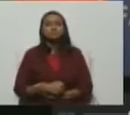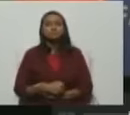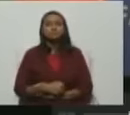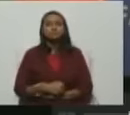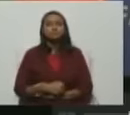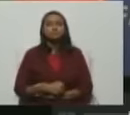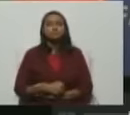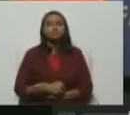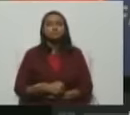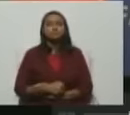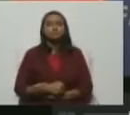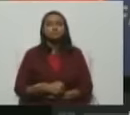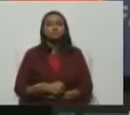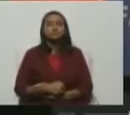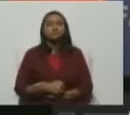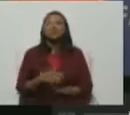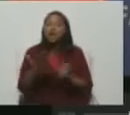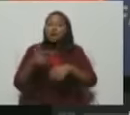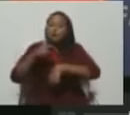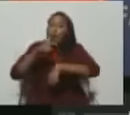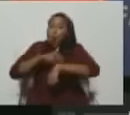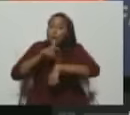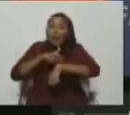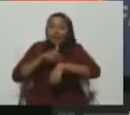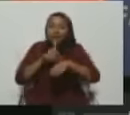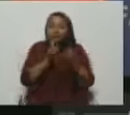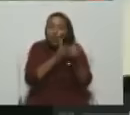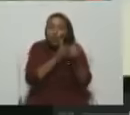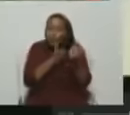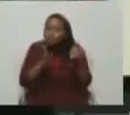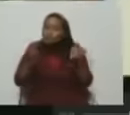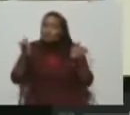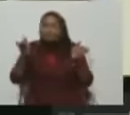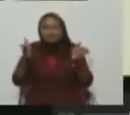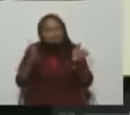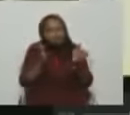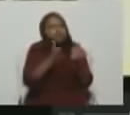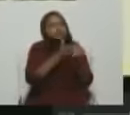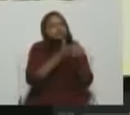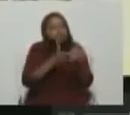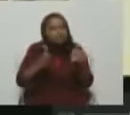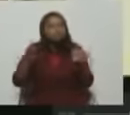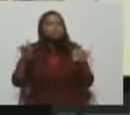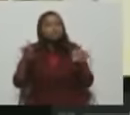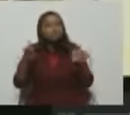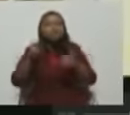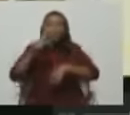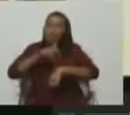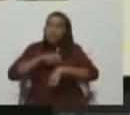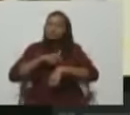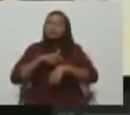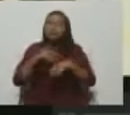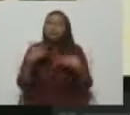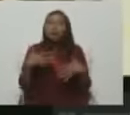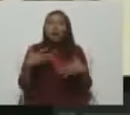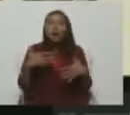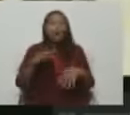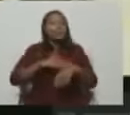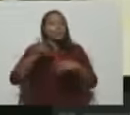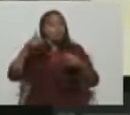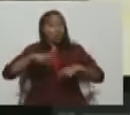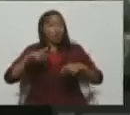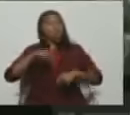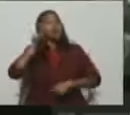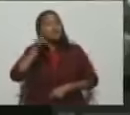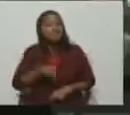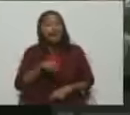es un momento providencial. Además, bueno, debo señalar que hoy está de aniversario, o